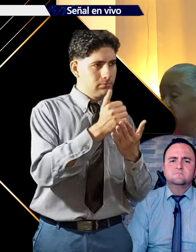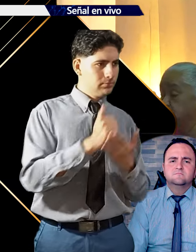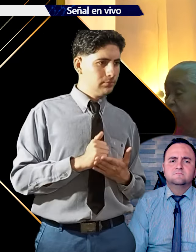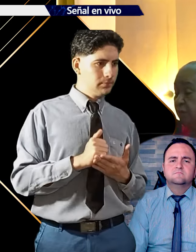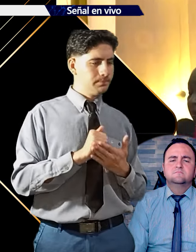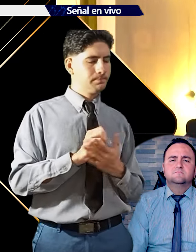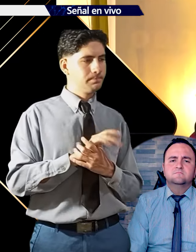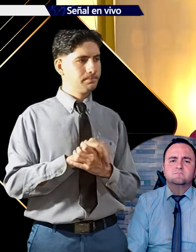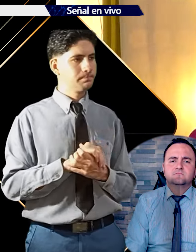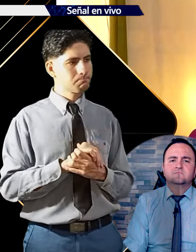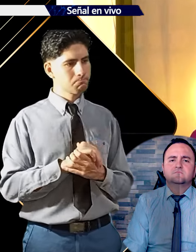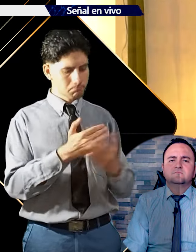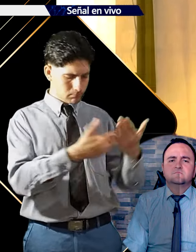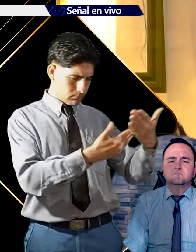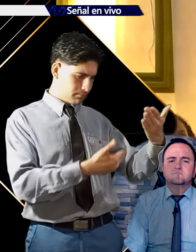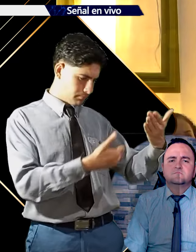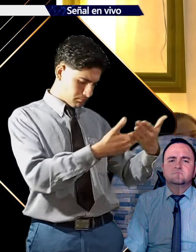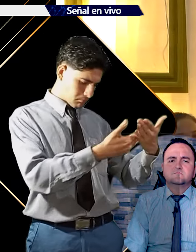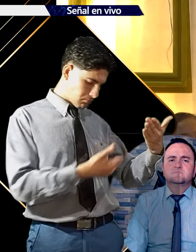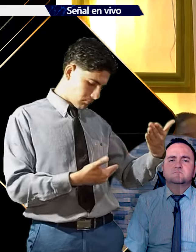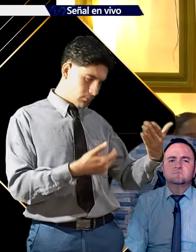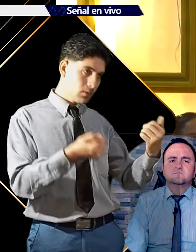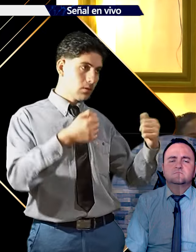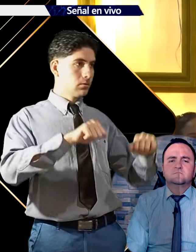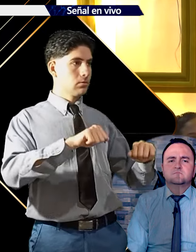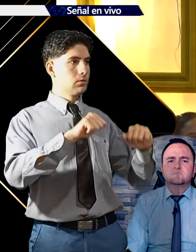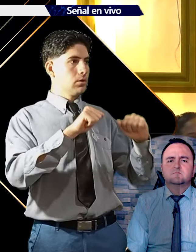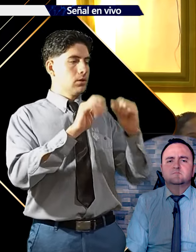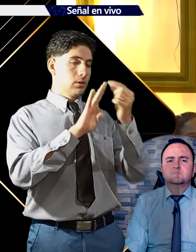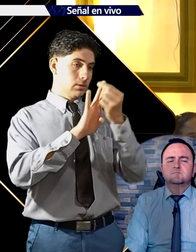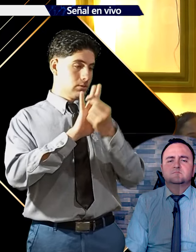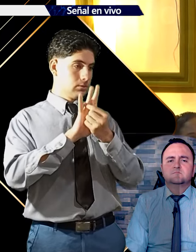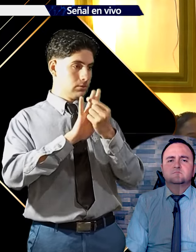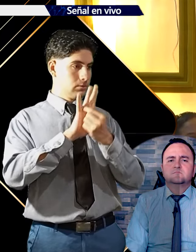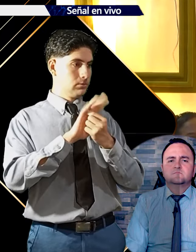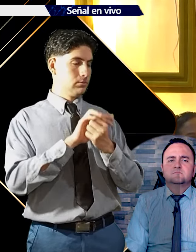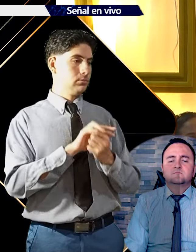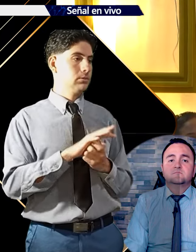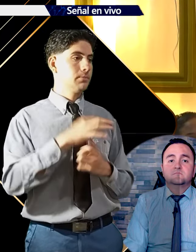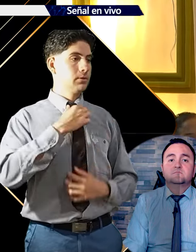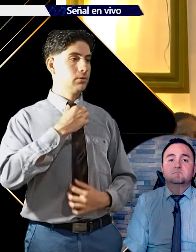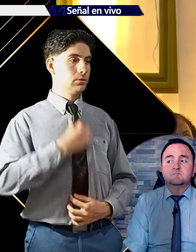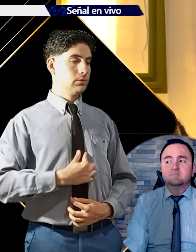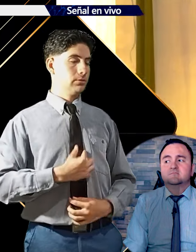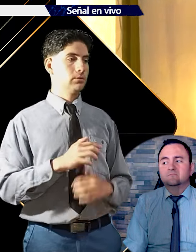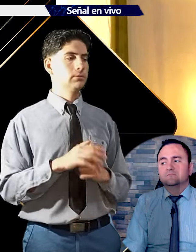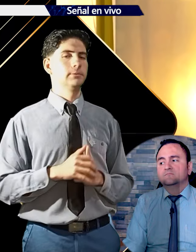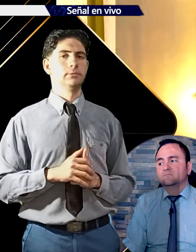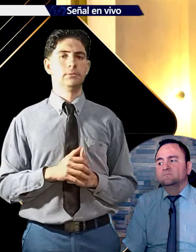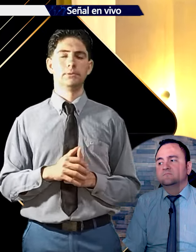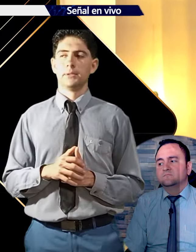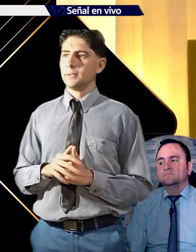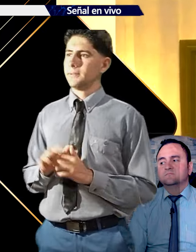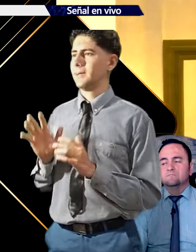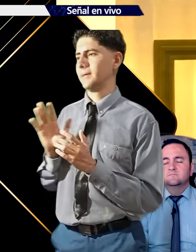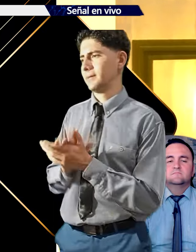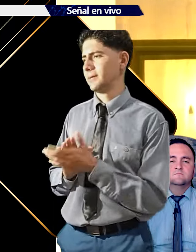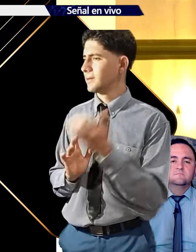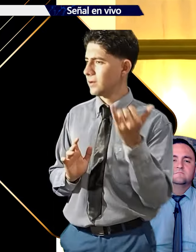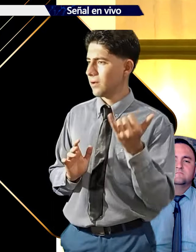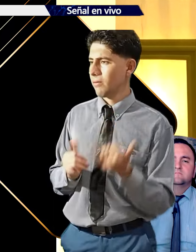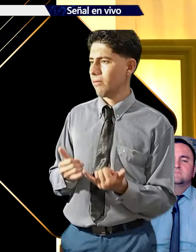al hermano Zúñiga para que me colabore, por favor, para esto de los documentos para el matrimonio. Me dijo: ay, mija, lo que pasa es que en este momento